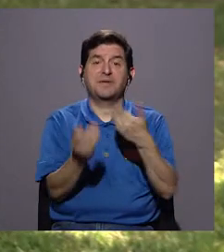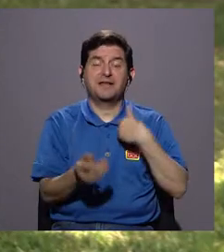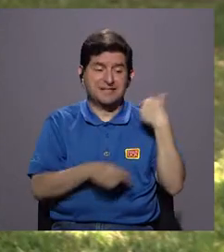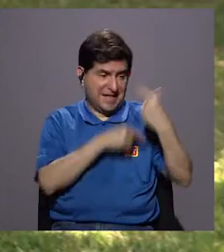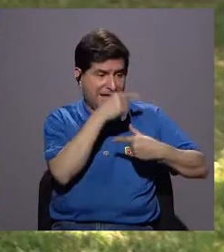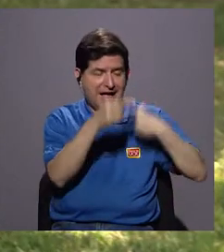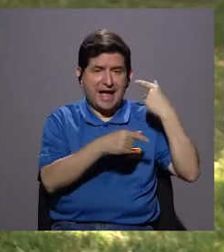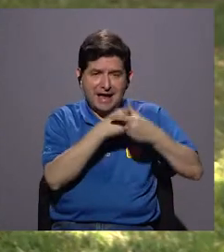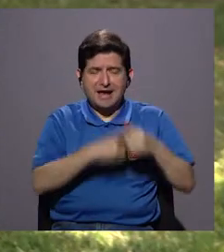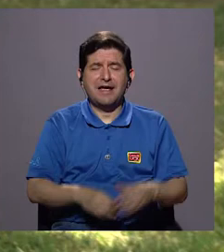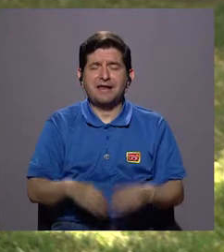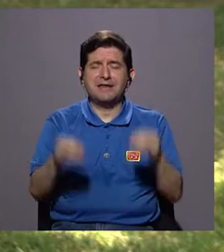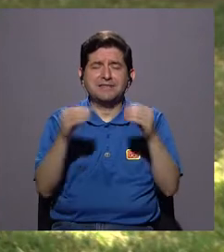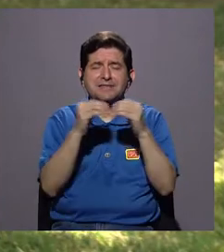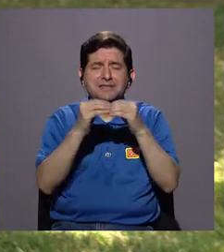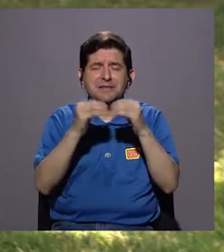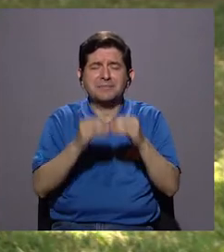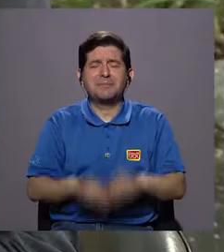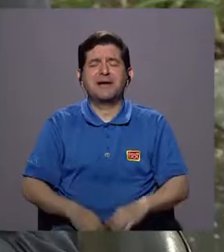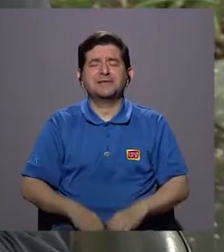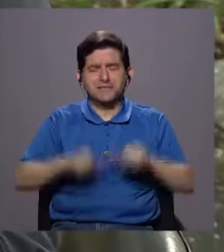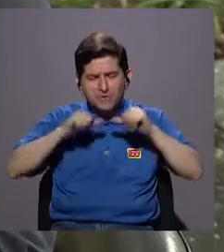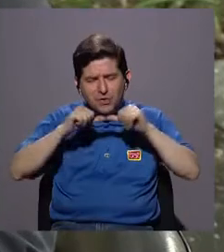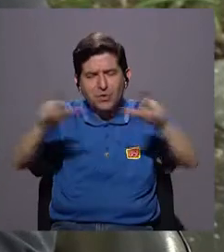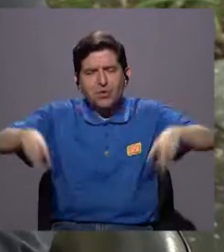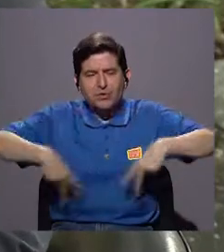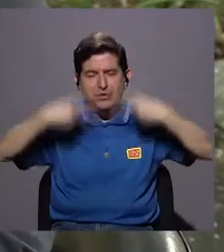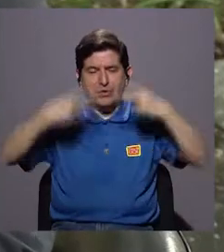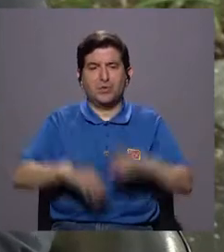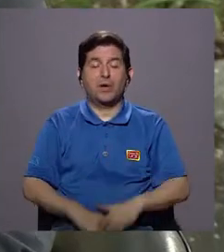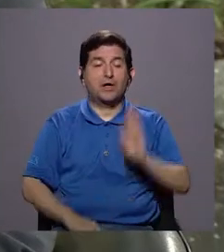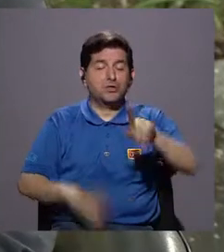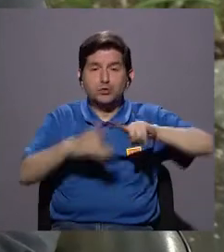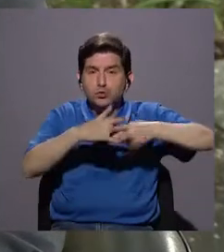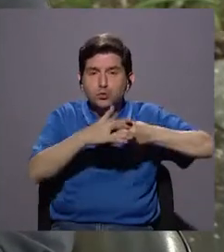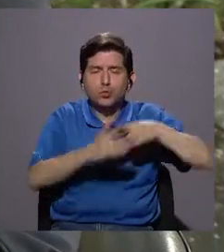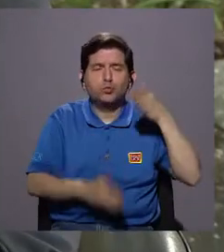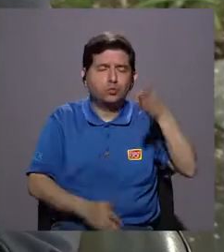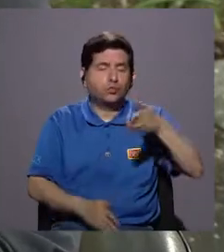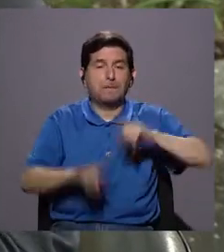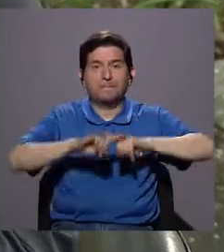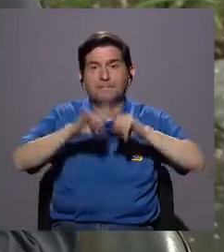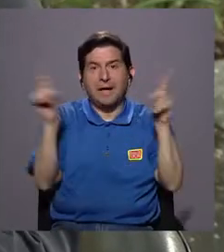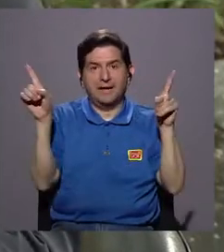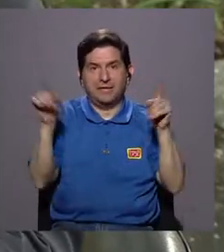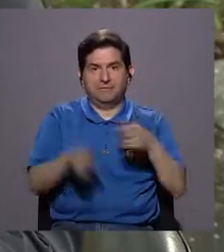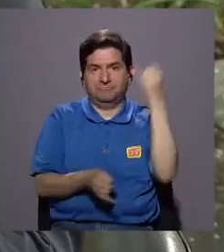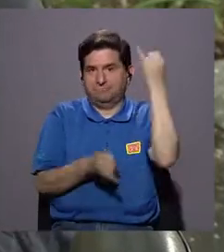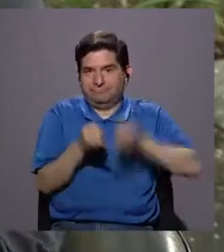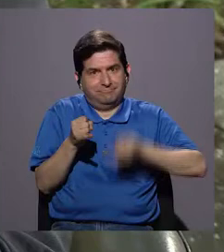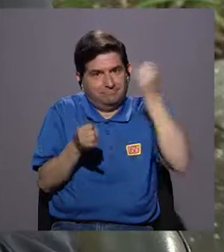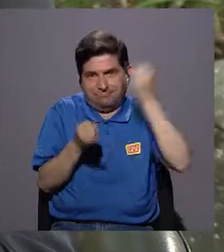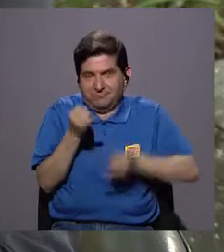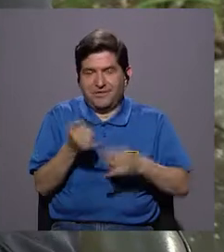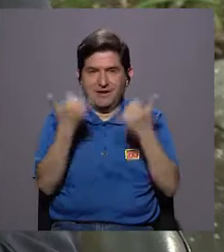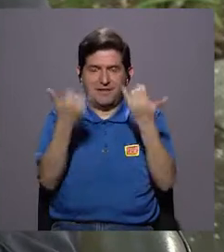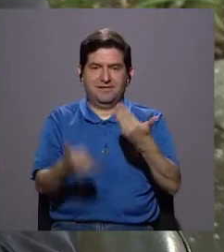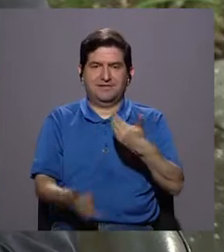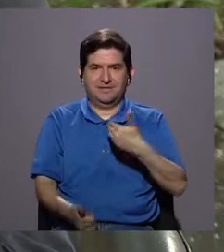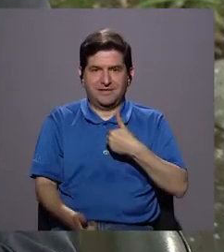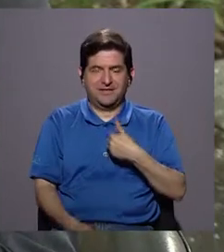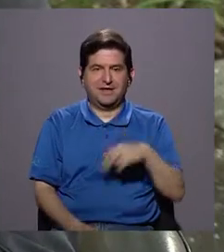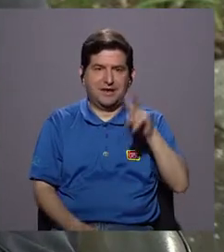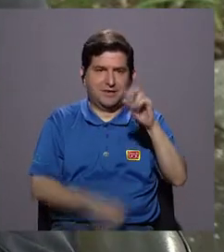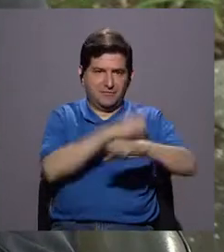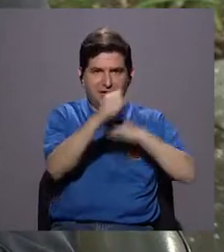genes de longevidad y que los protejan o que hagan que sus mecanismos sean más lentos. Pero bueno, al final de cuentas, cuando usted tiene